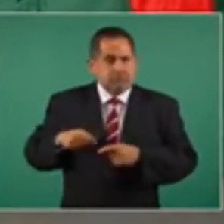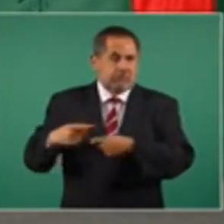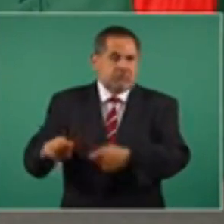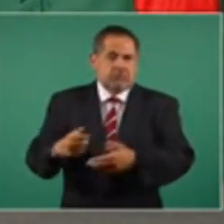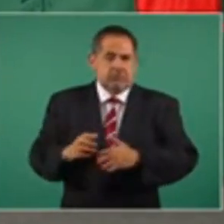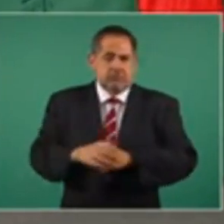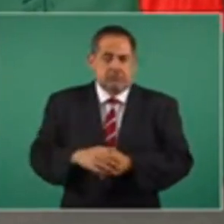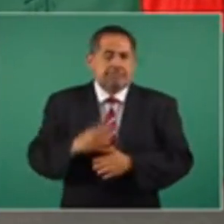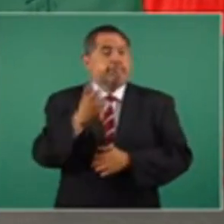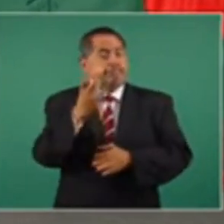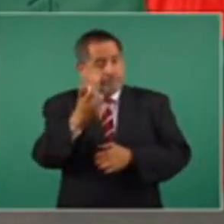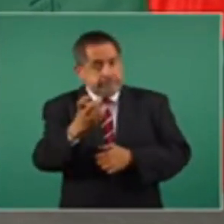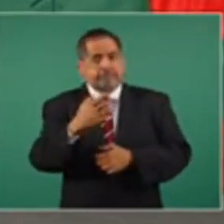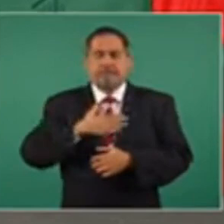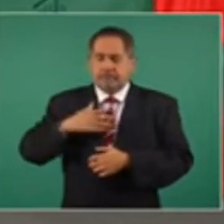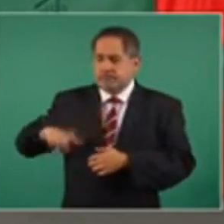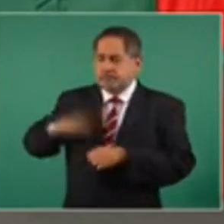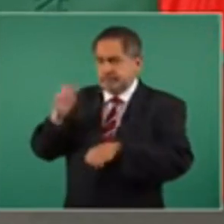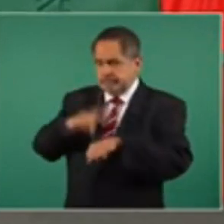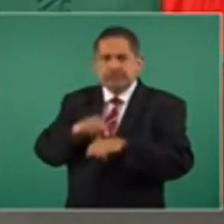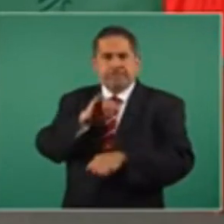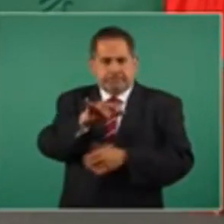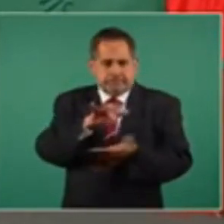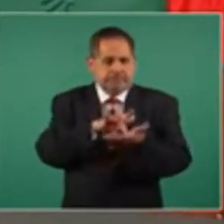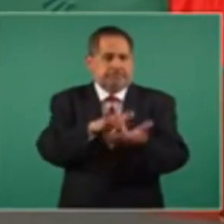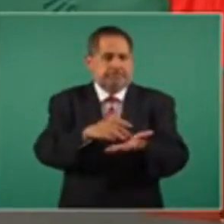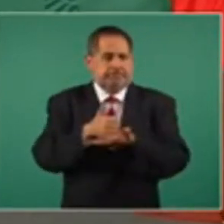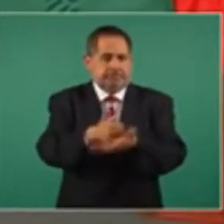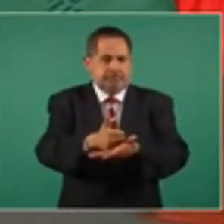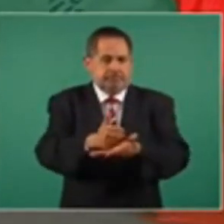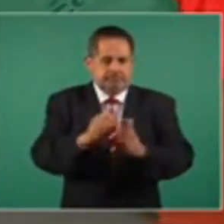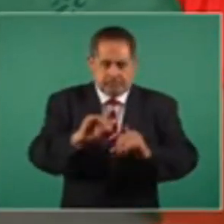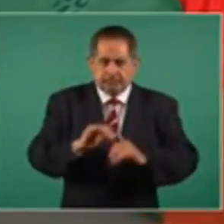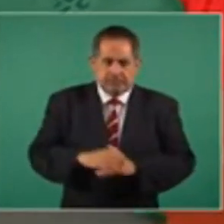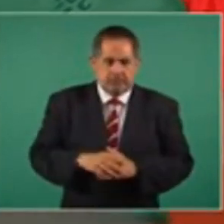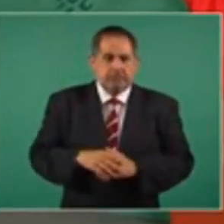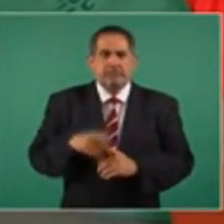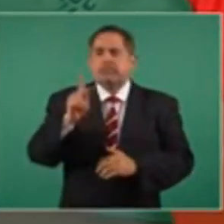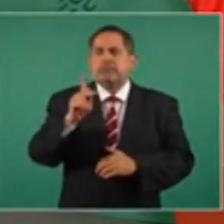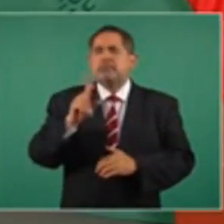y en eso sí ayudamos, pero no es